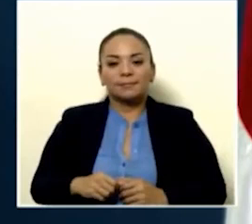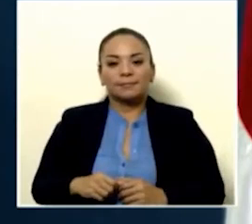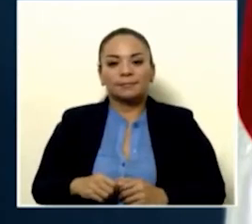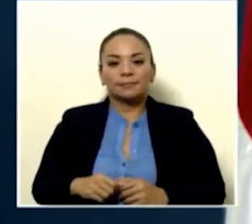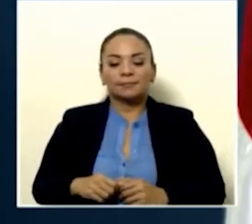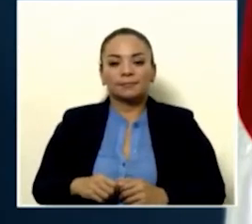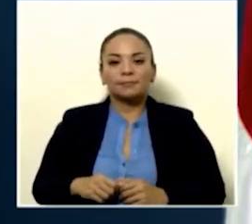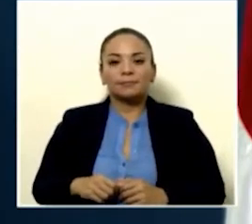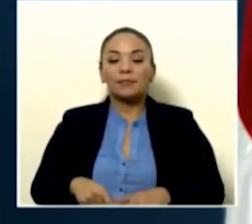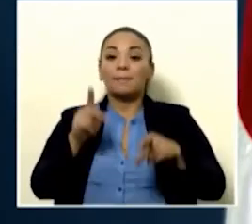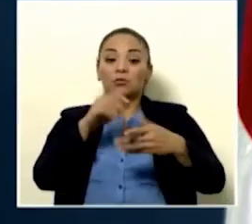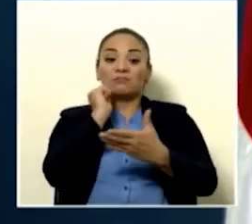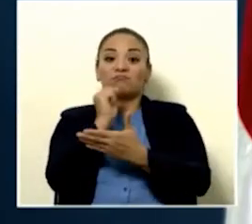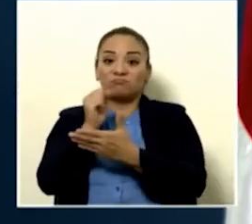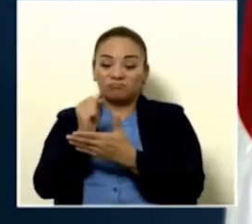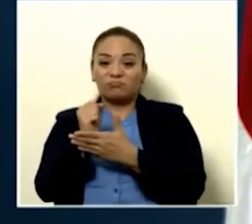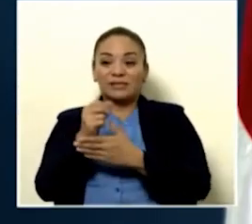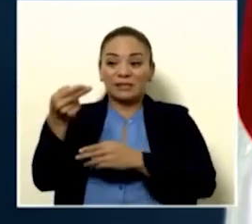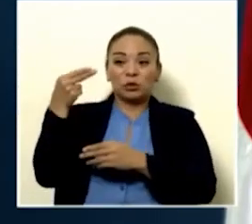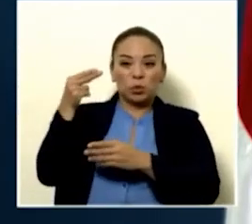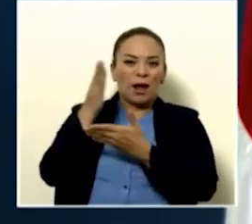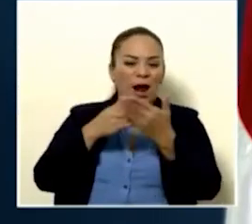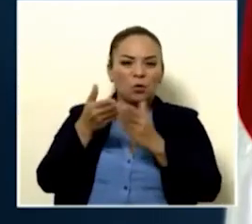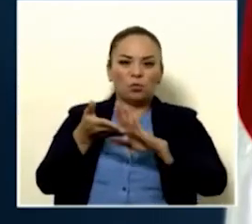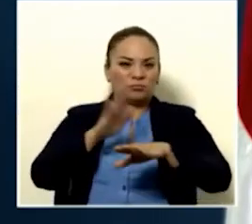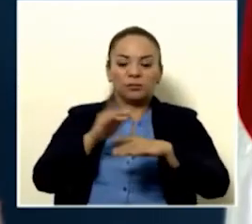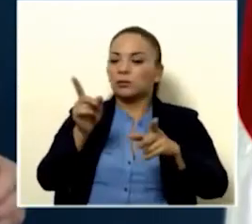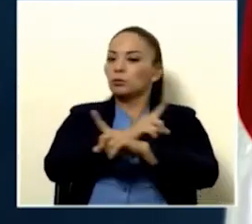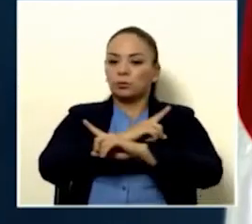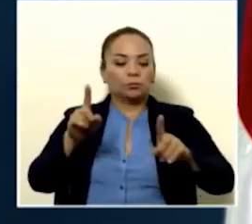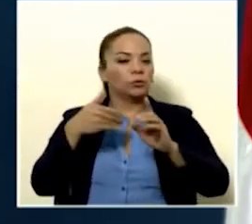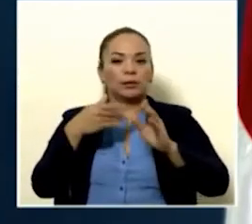Obviamente criminales, personas con antecedentes criminales no tienen el derecho alguno,